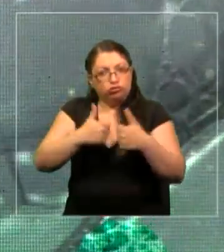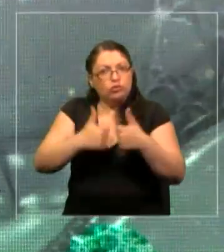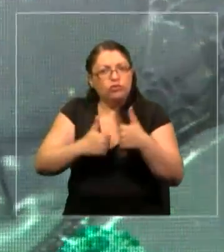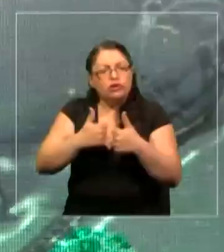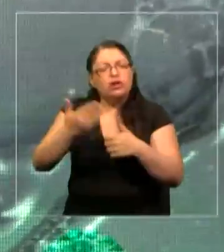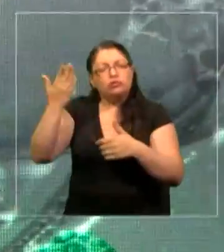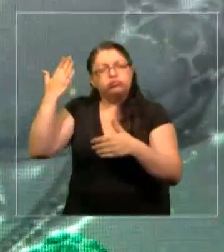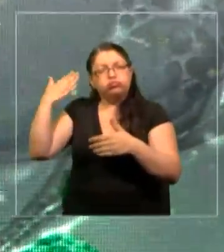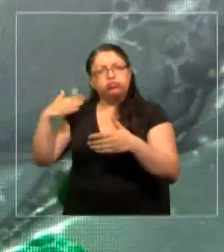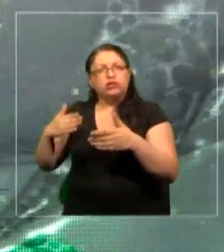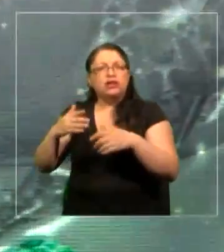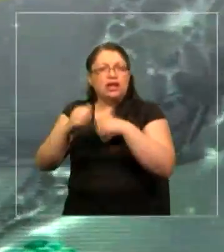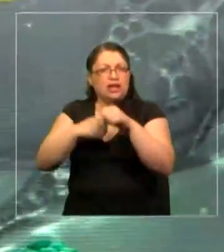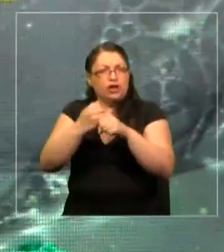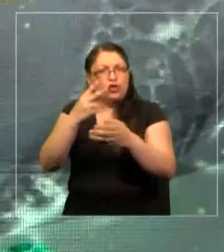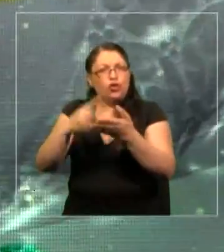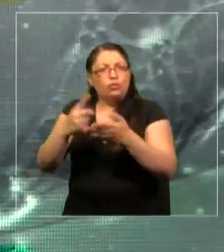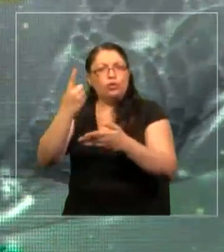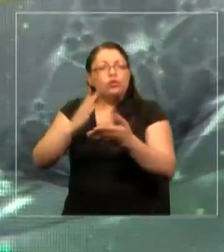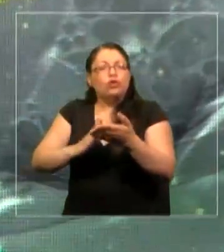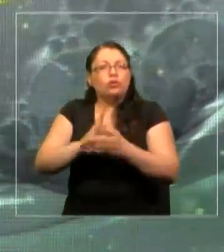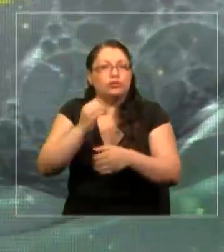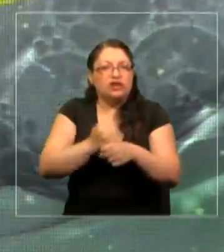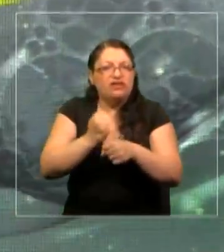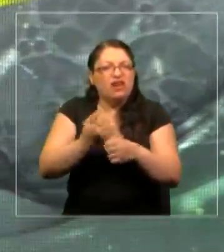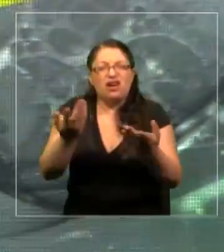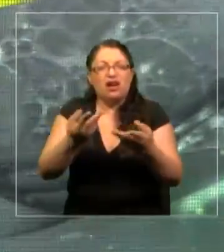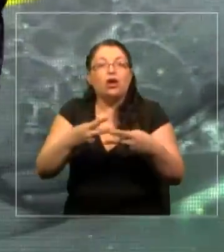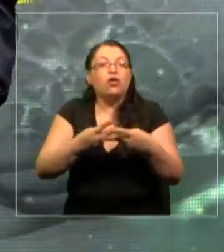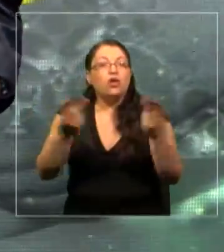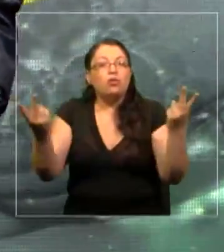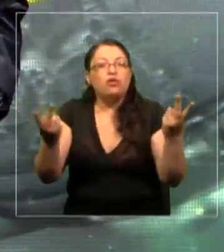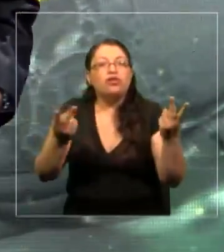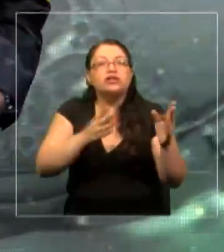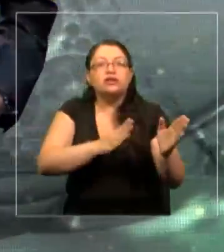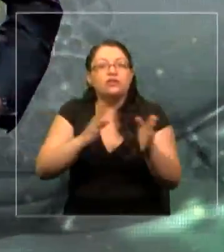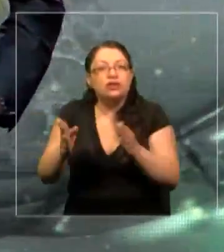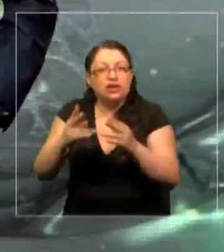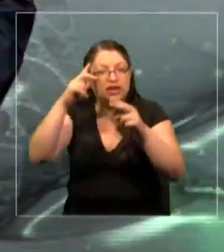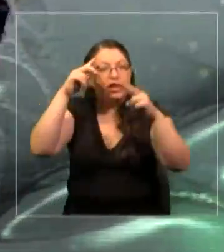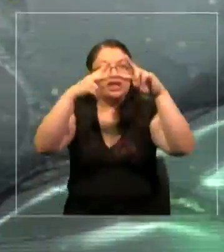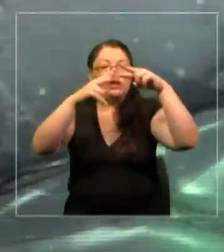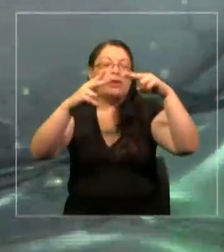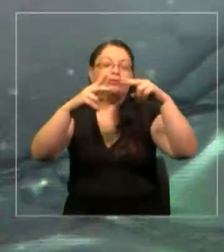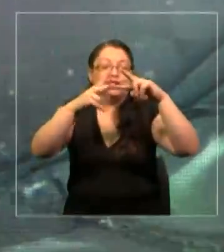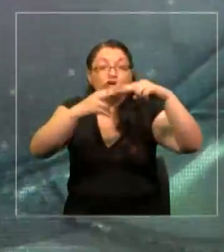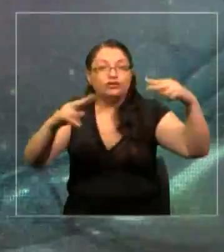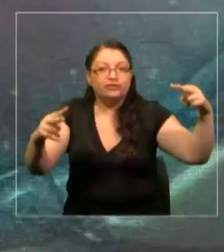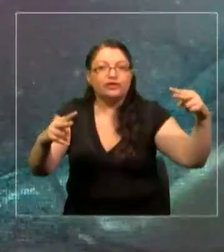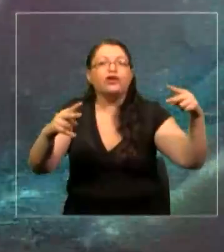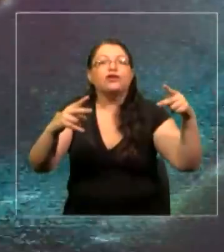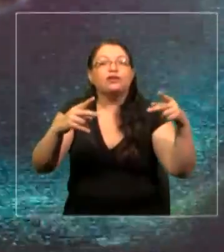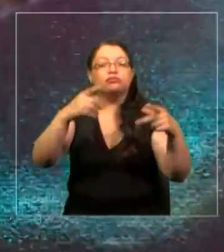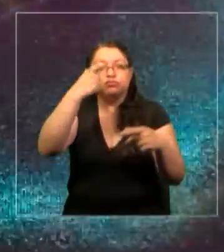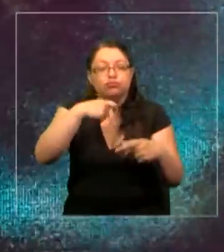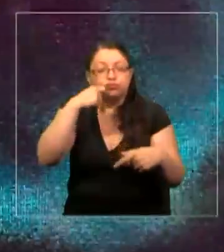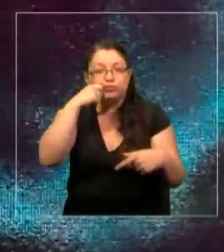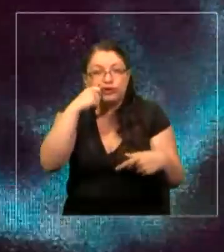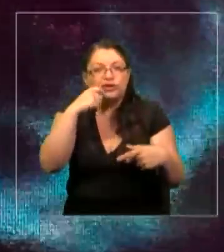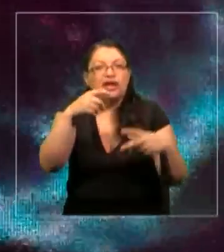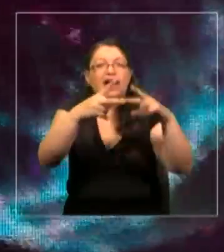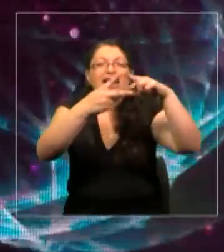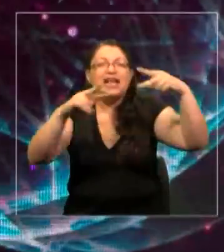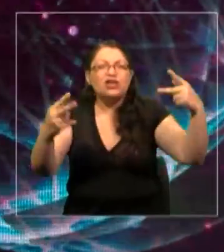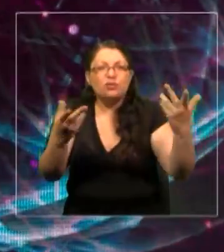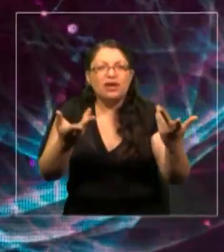mi trabajo en el 2001 con la publicación del secuenciamiento del genoma humano. El genoma es la en la